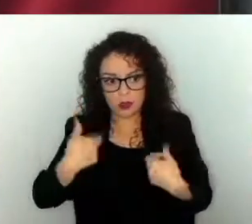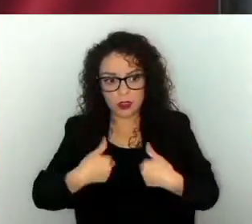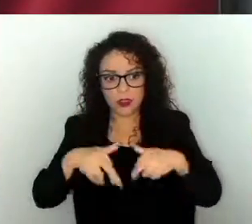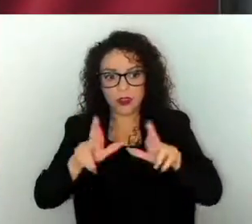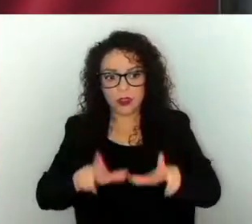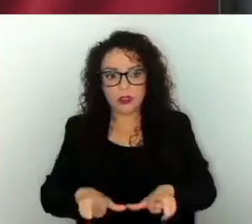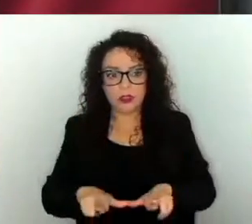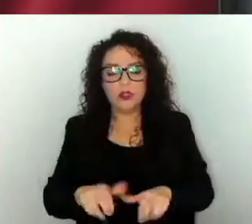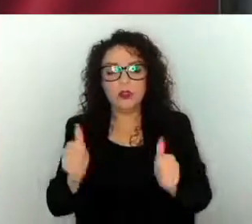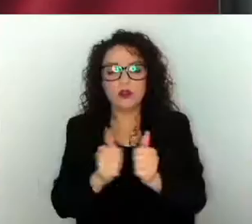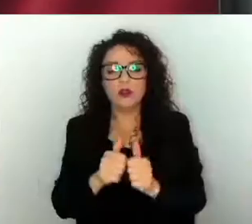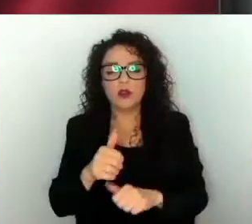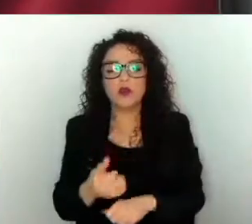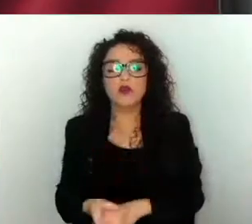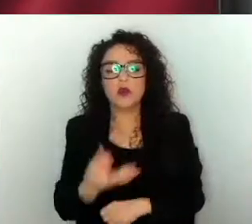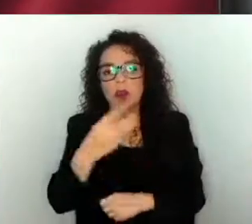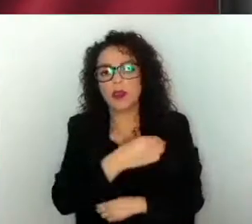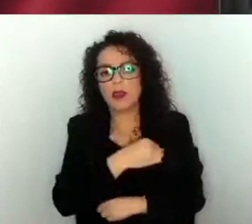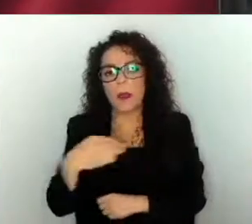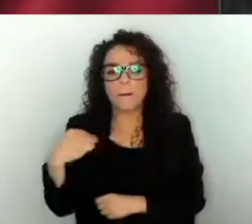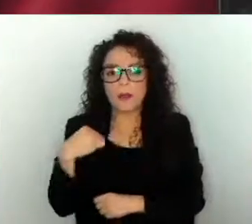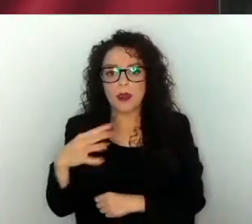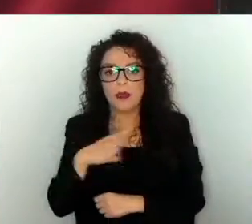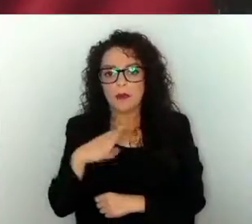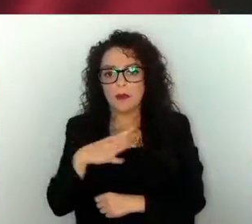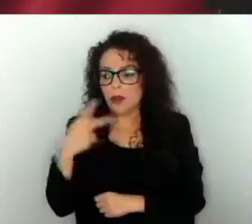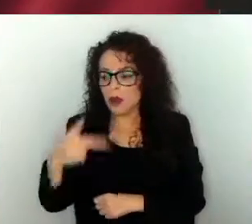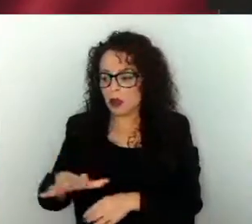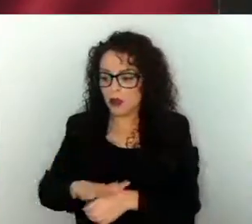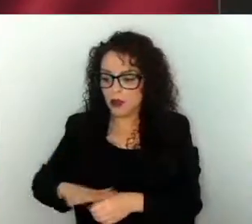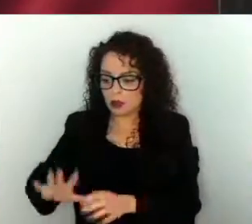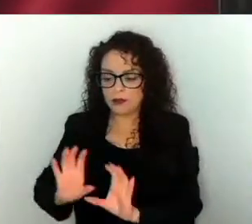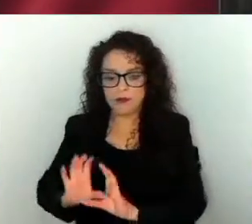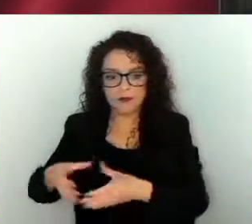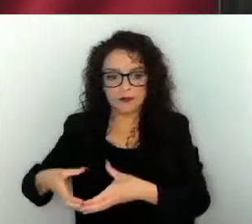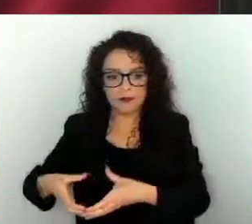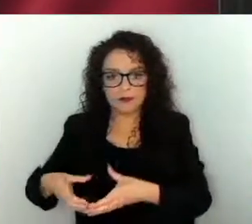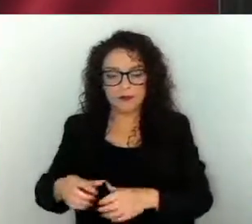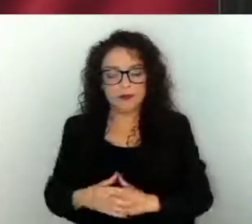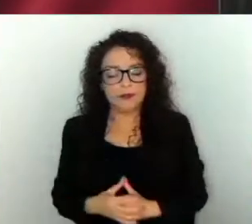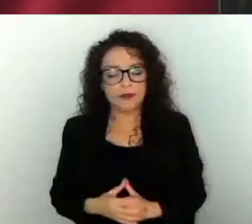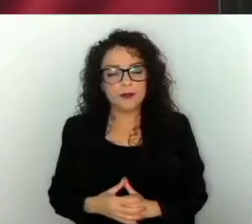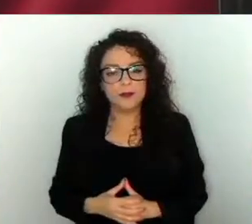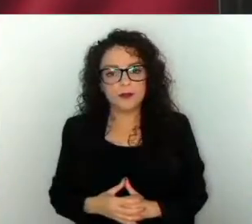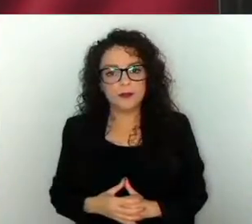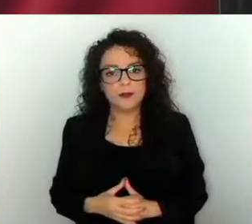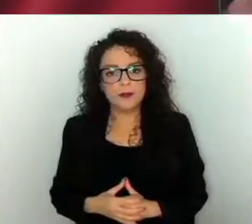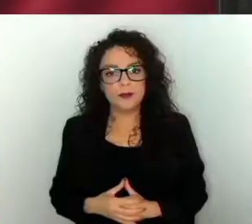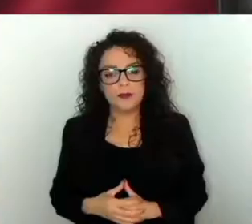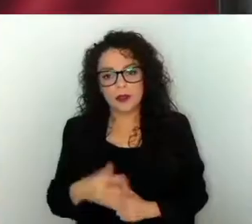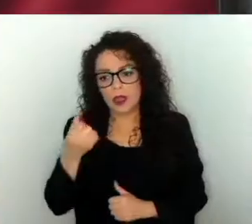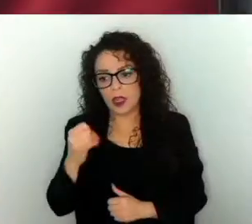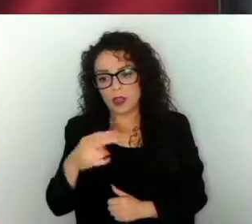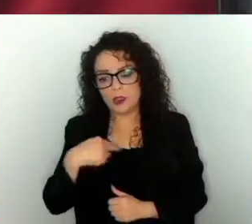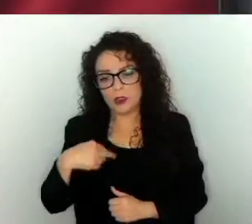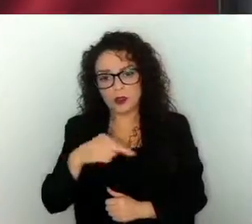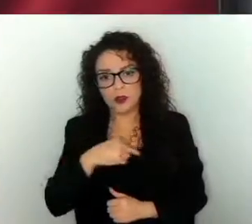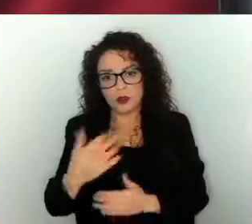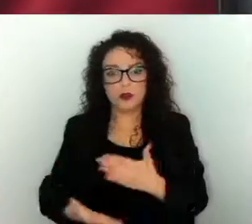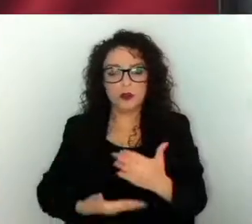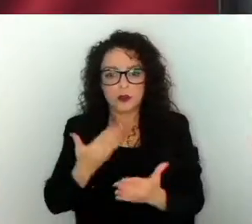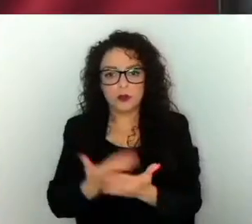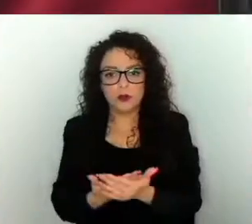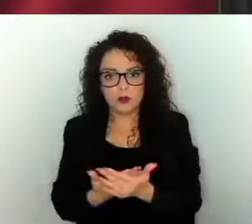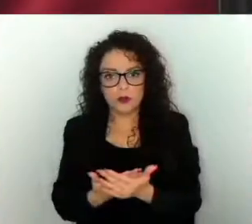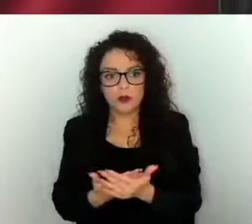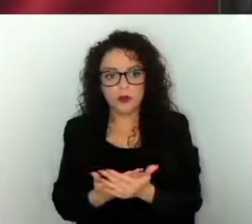acuerdo con el número de integrantes que lo constituyen. En este sentido, nos permitimos proponer la integración que a continuación